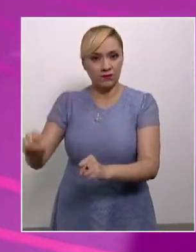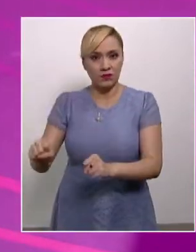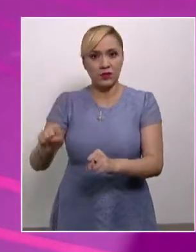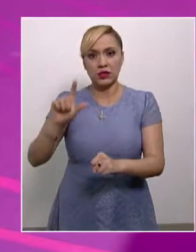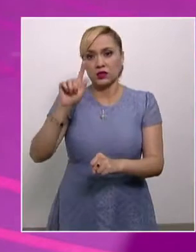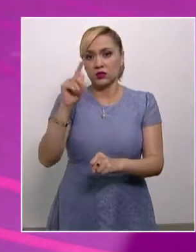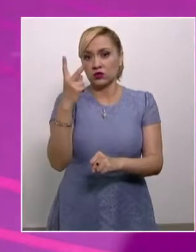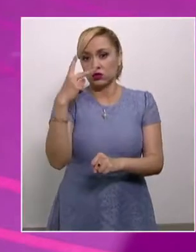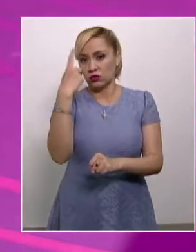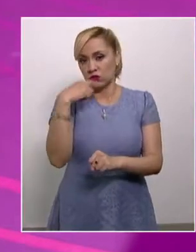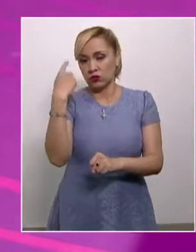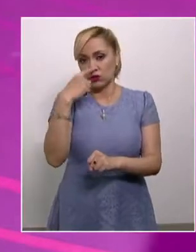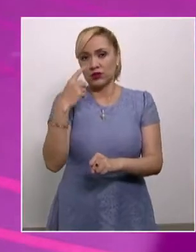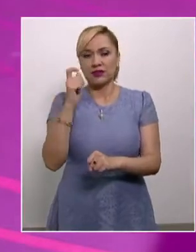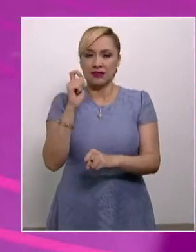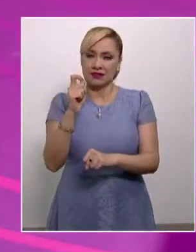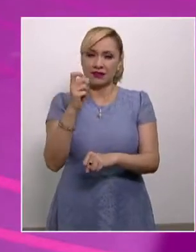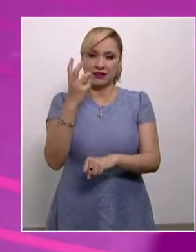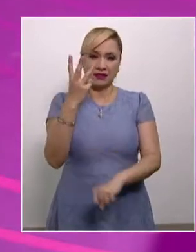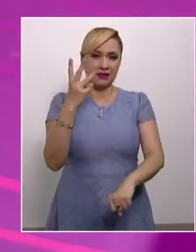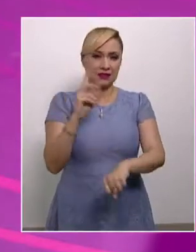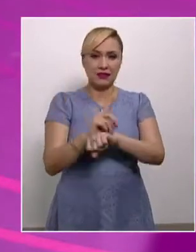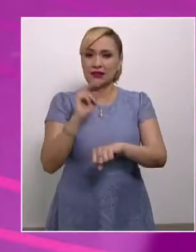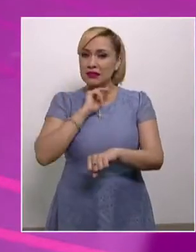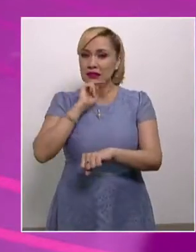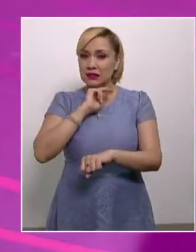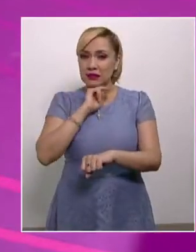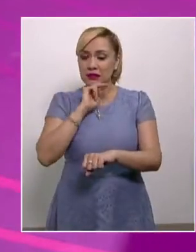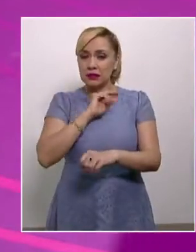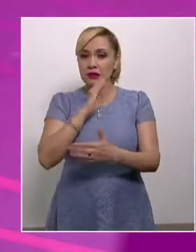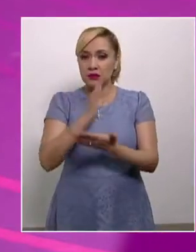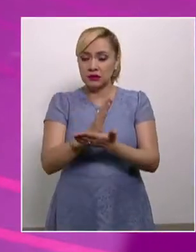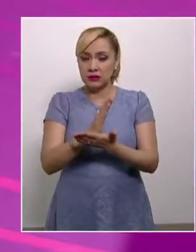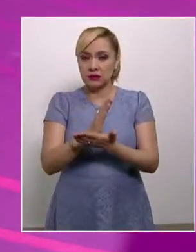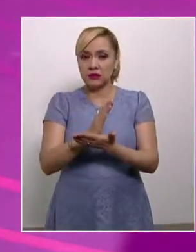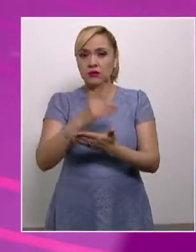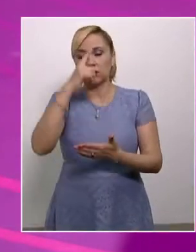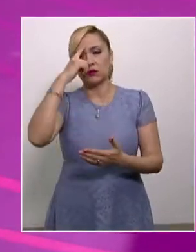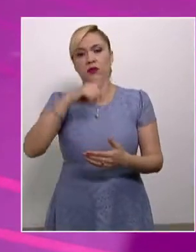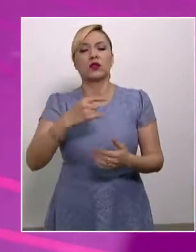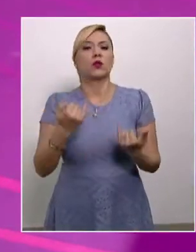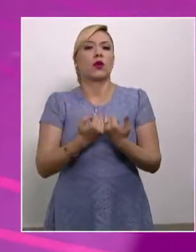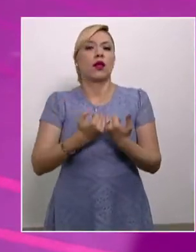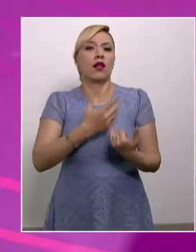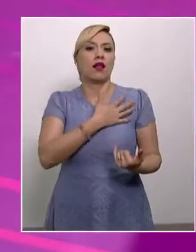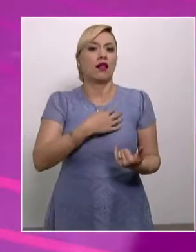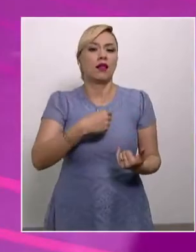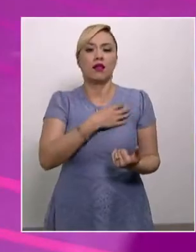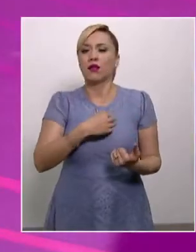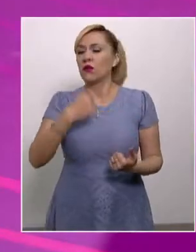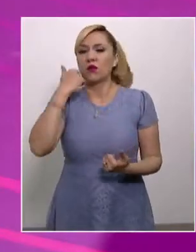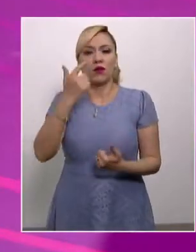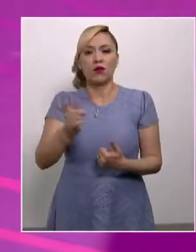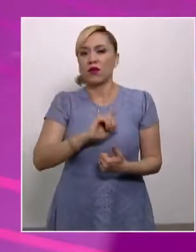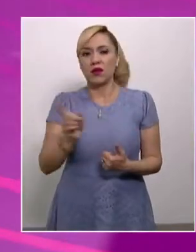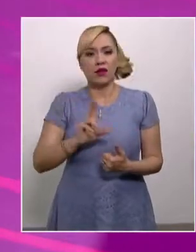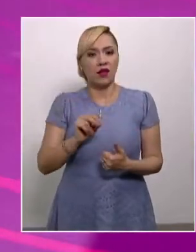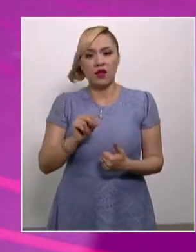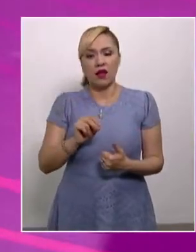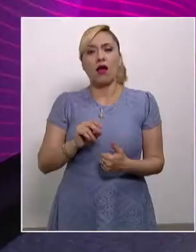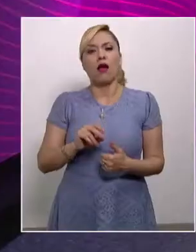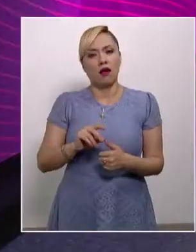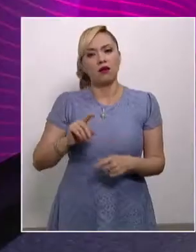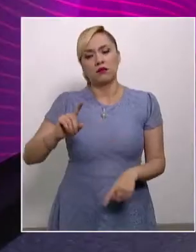de violación y que llega con nosotros, tenemos hasta las 120 horas para embarazos no deseados, ¿no? Independientemente de si se han puesto